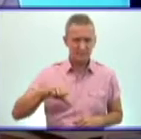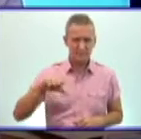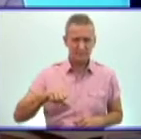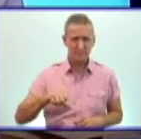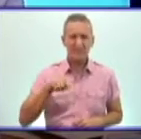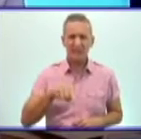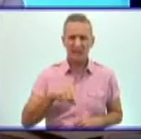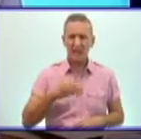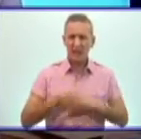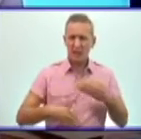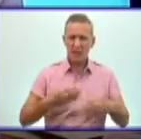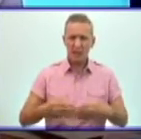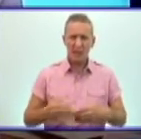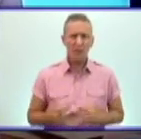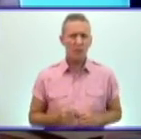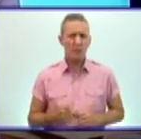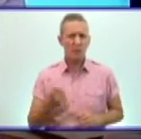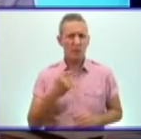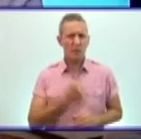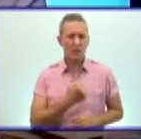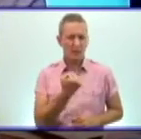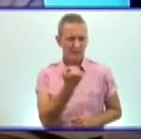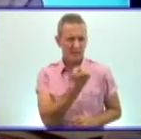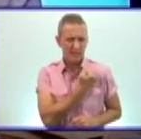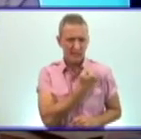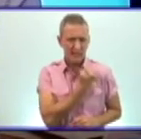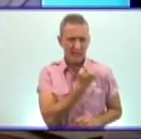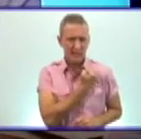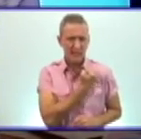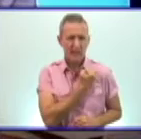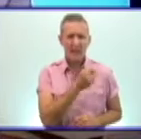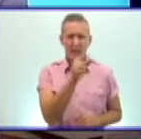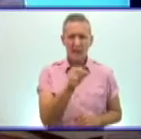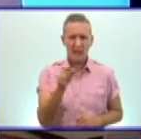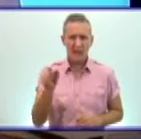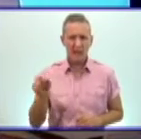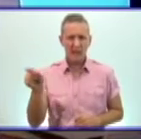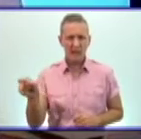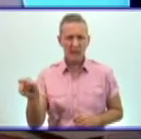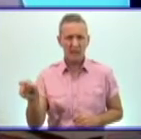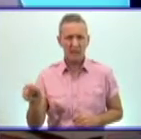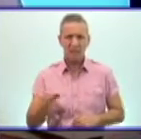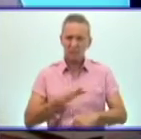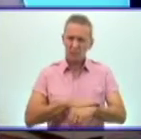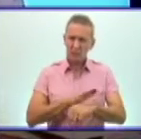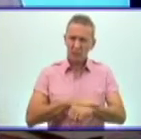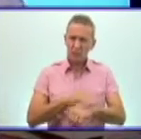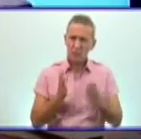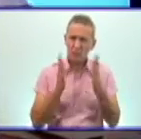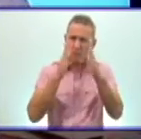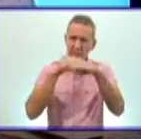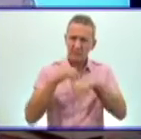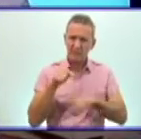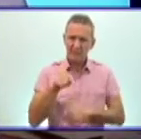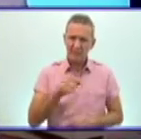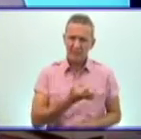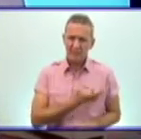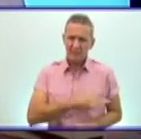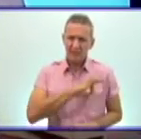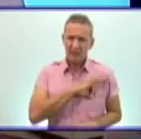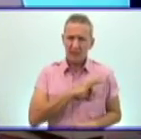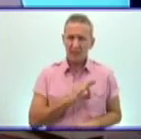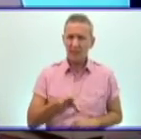acto asesino y criminal de asesinar a cubanos, inclusive muchos de ellos inocentes. Esa es la España que